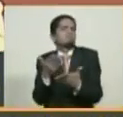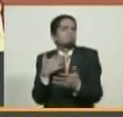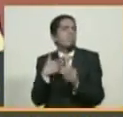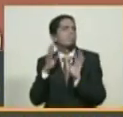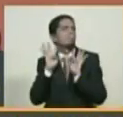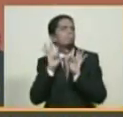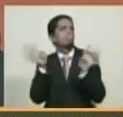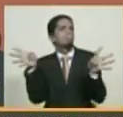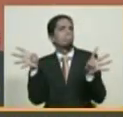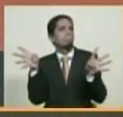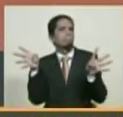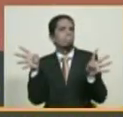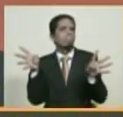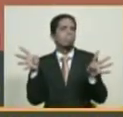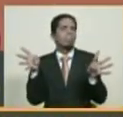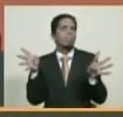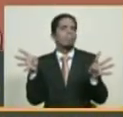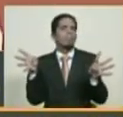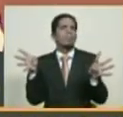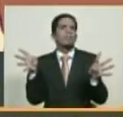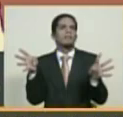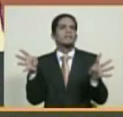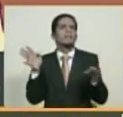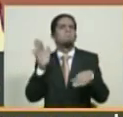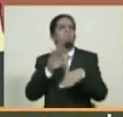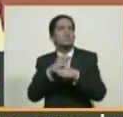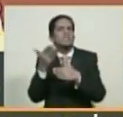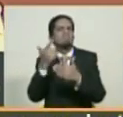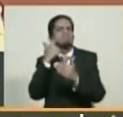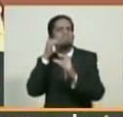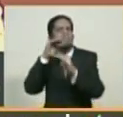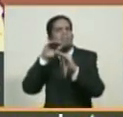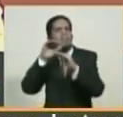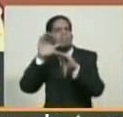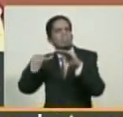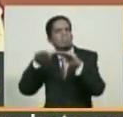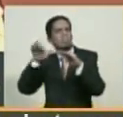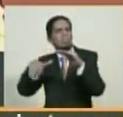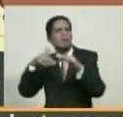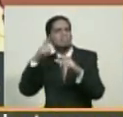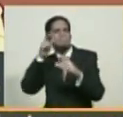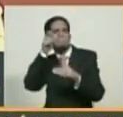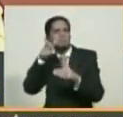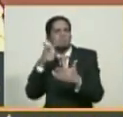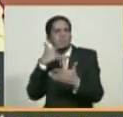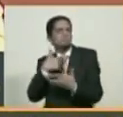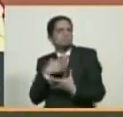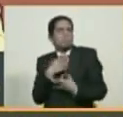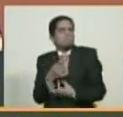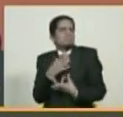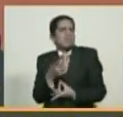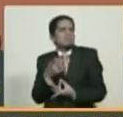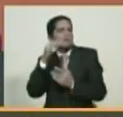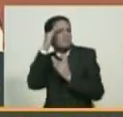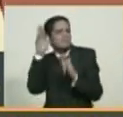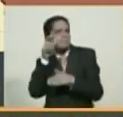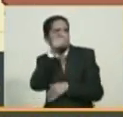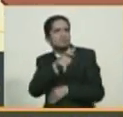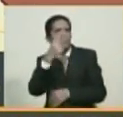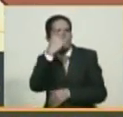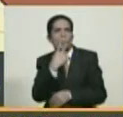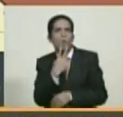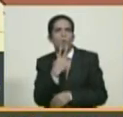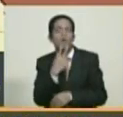sus migrantes, porque principalmente son de los estratos sociales más vulnerables, no les interesa atender a los pobres,